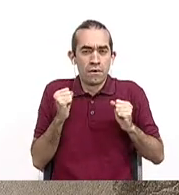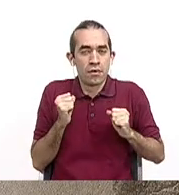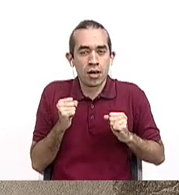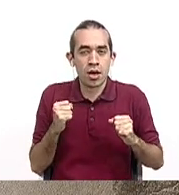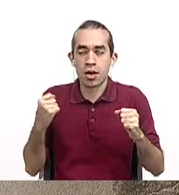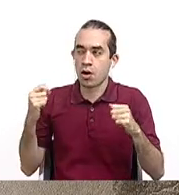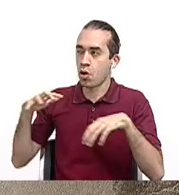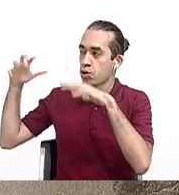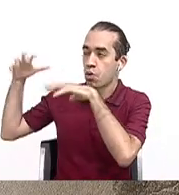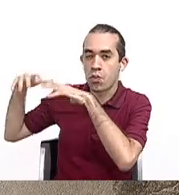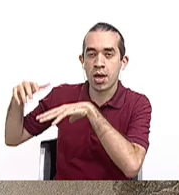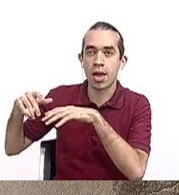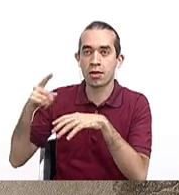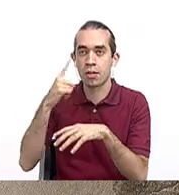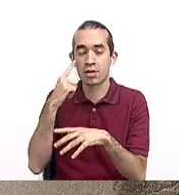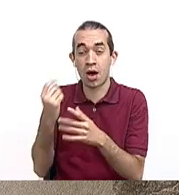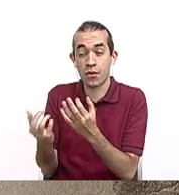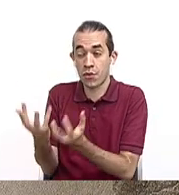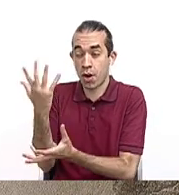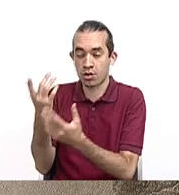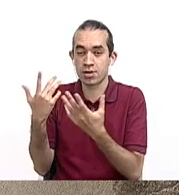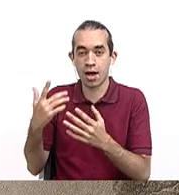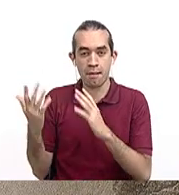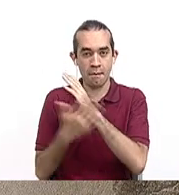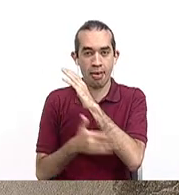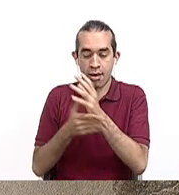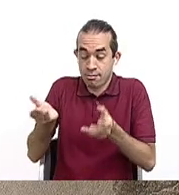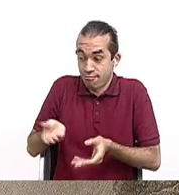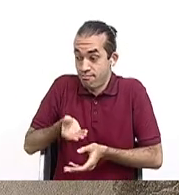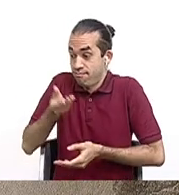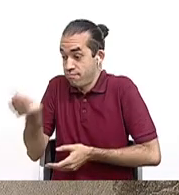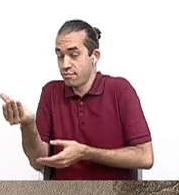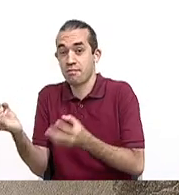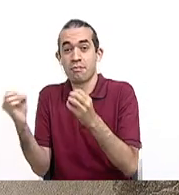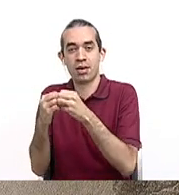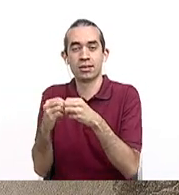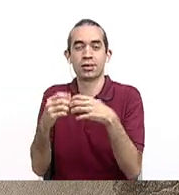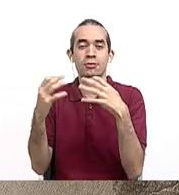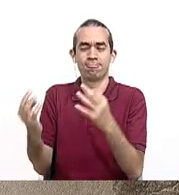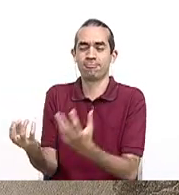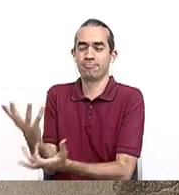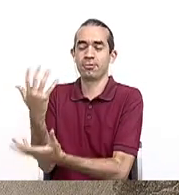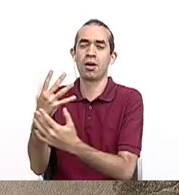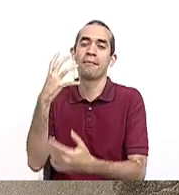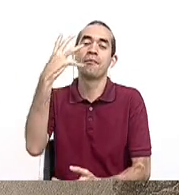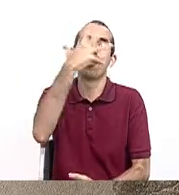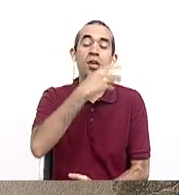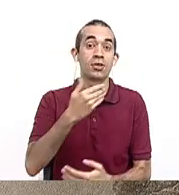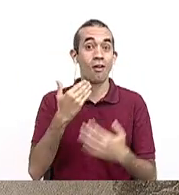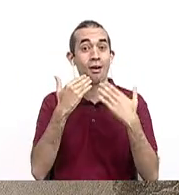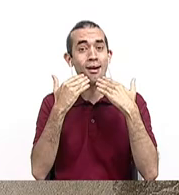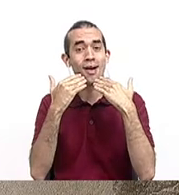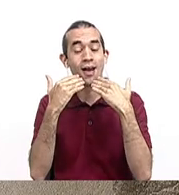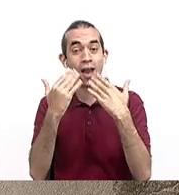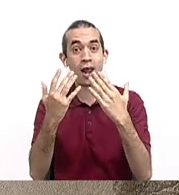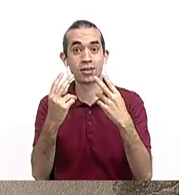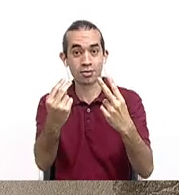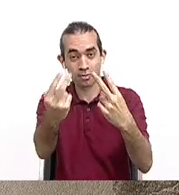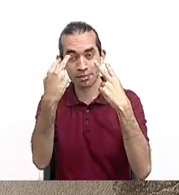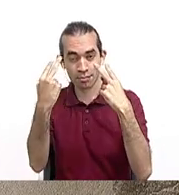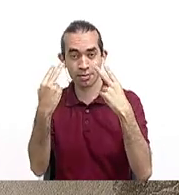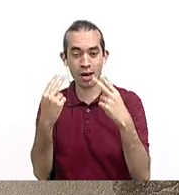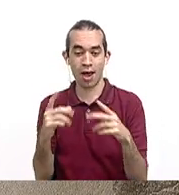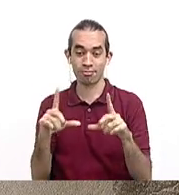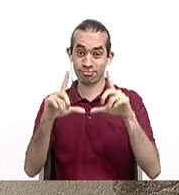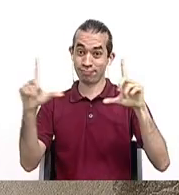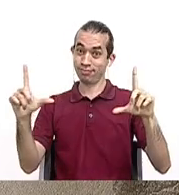nuestra chimenea ya le pusimos un poquito de leña qué bonito gracias por acompañarnos en esta emisión de